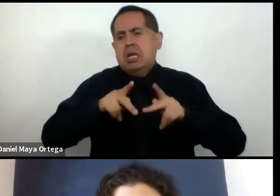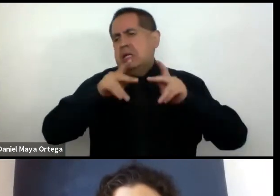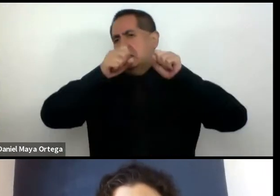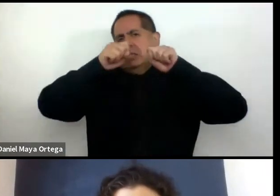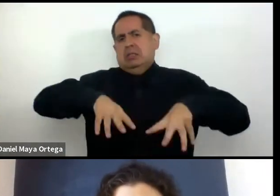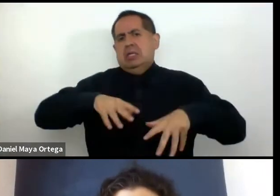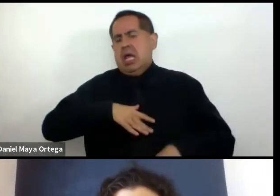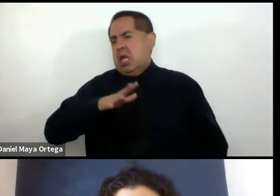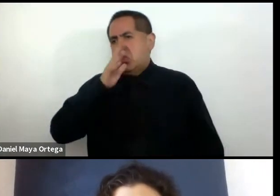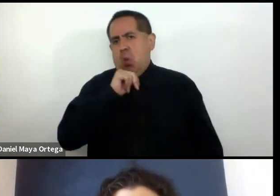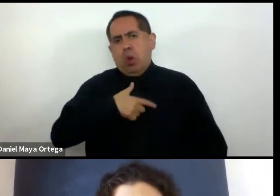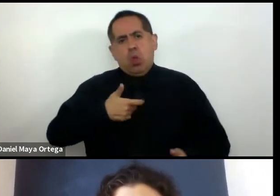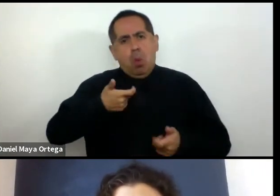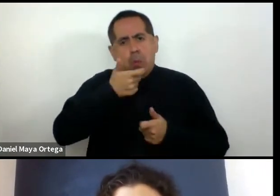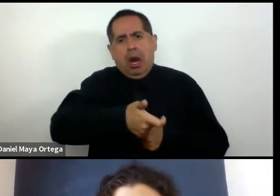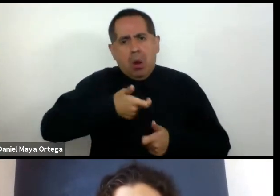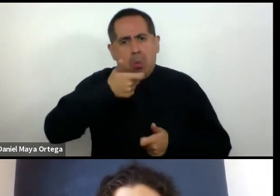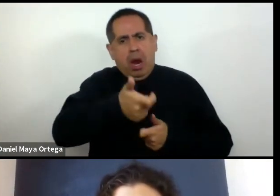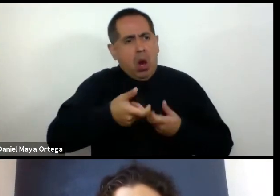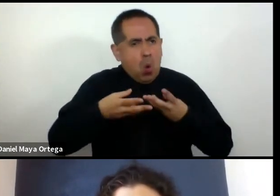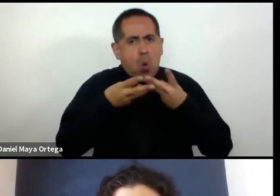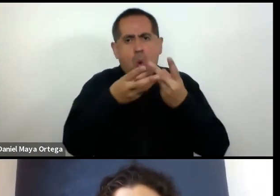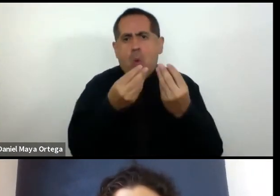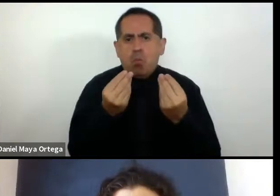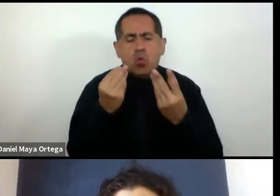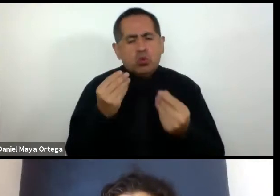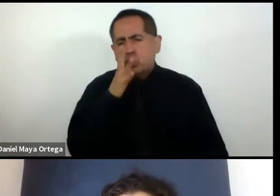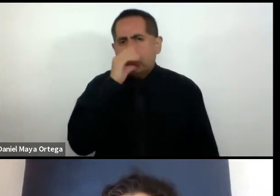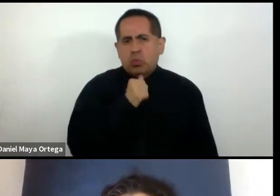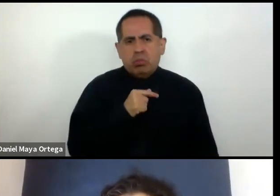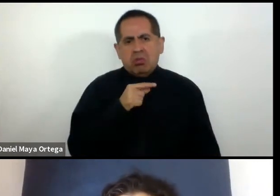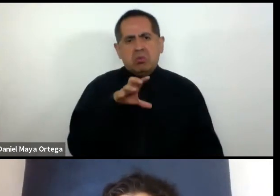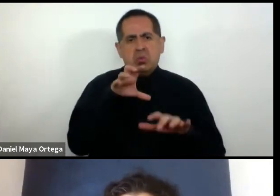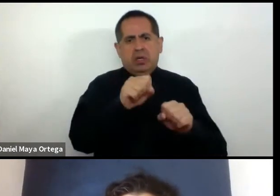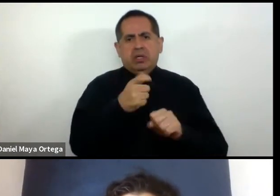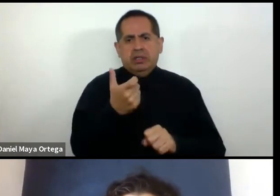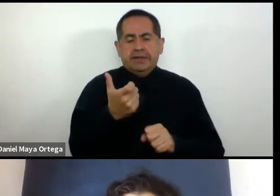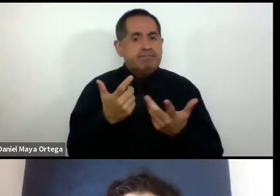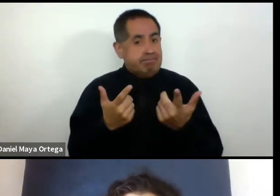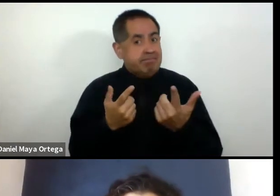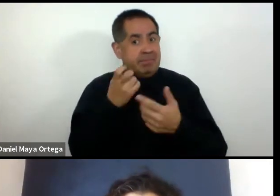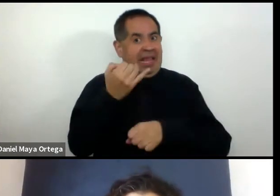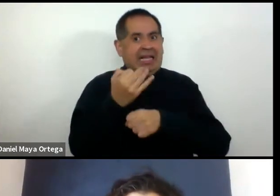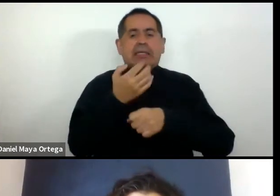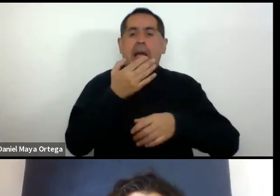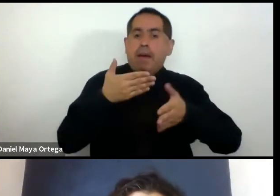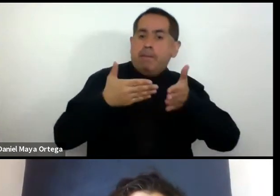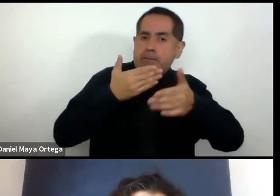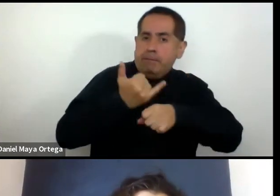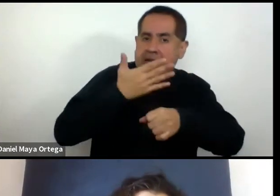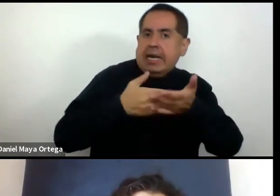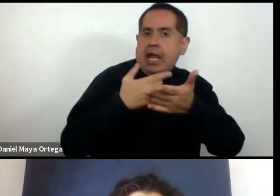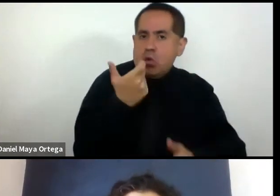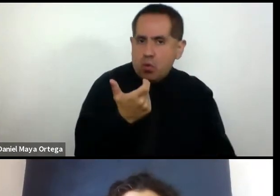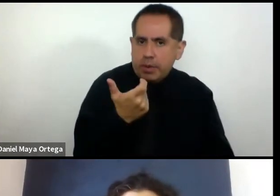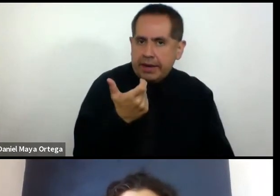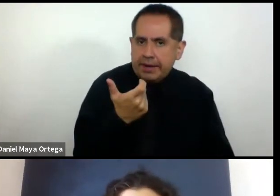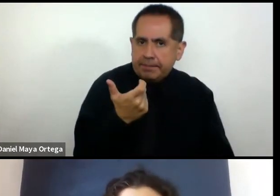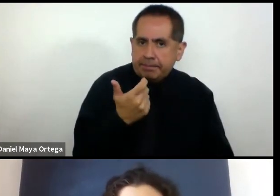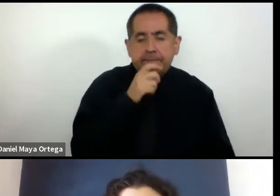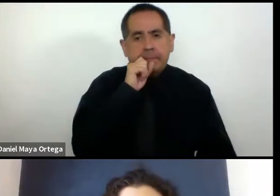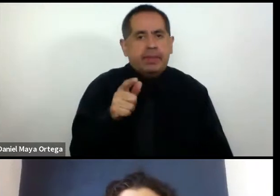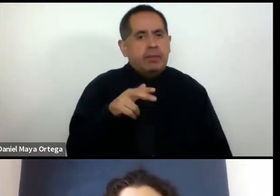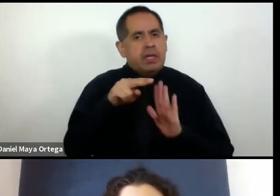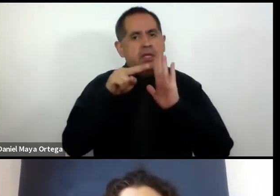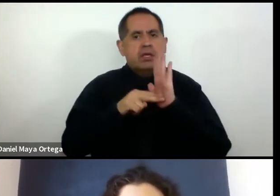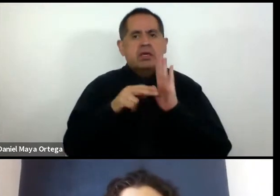les representó demasiada carga. Entonces, esto tiene que ver con las barreras económicas y las barreras normativas, ¿no?